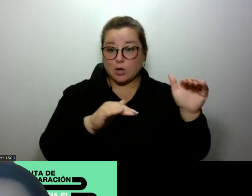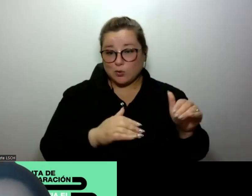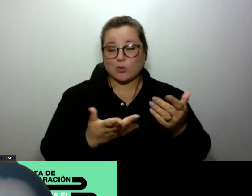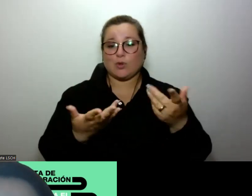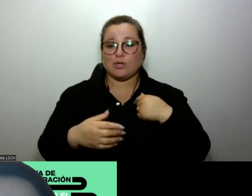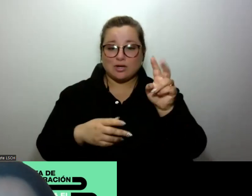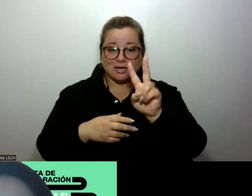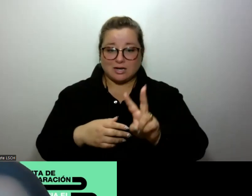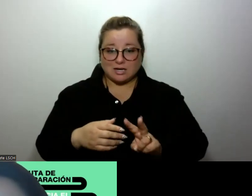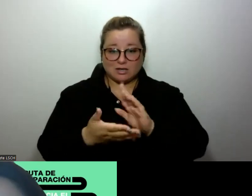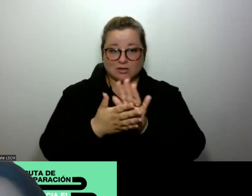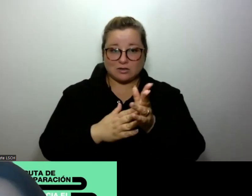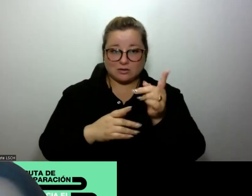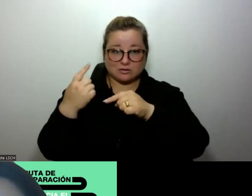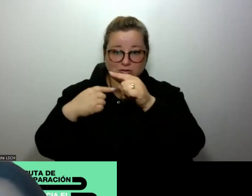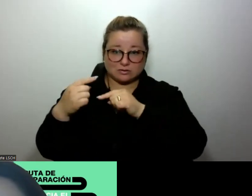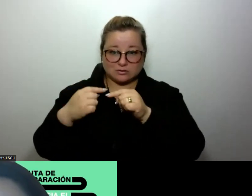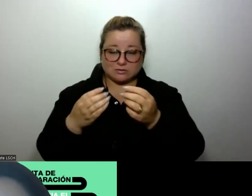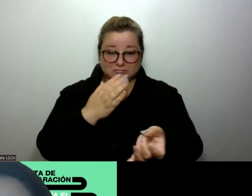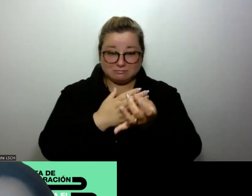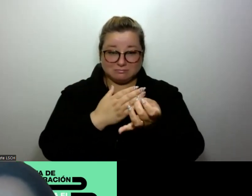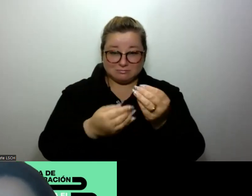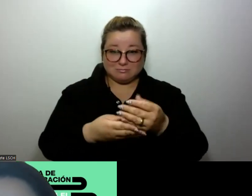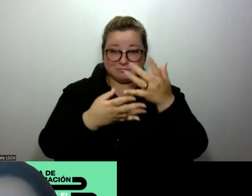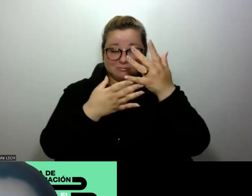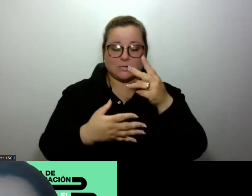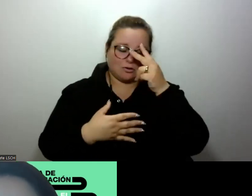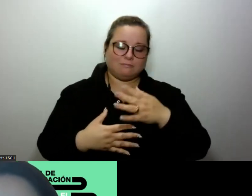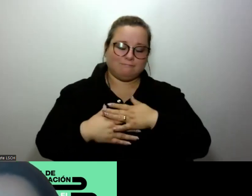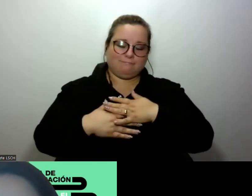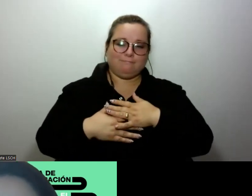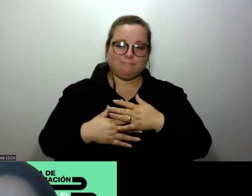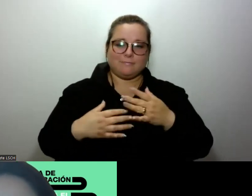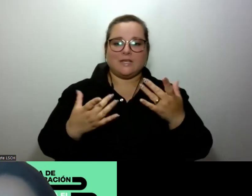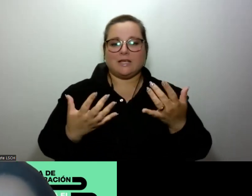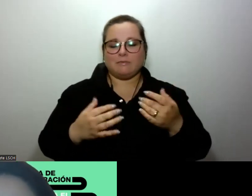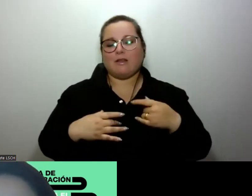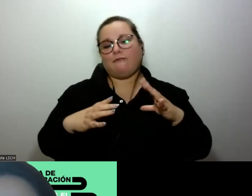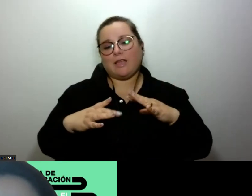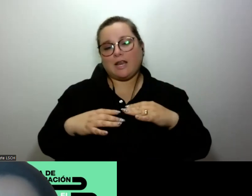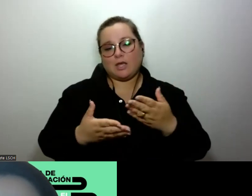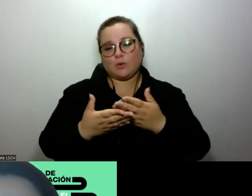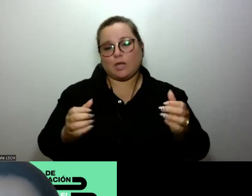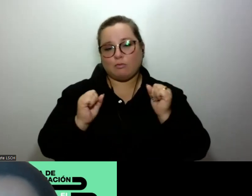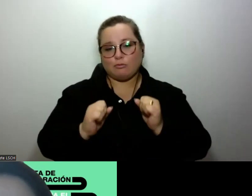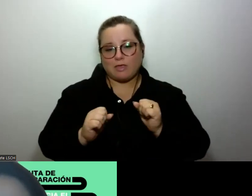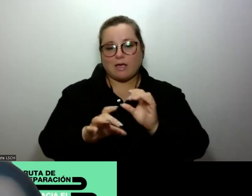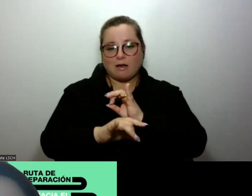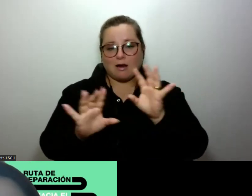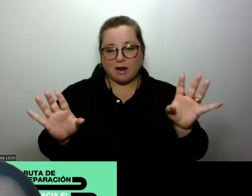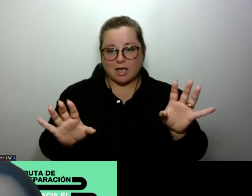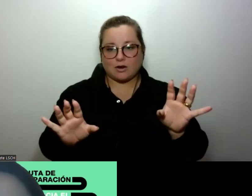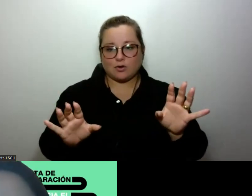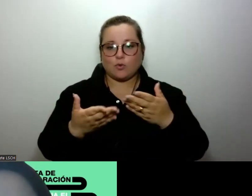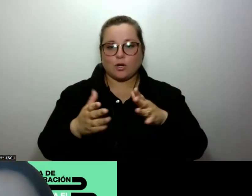leyendo también todo lo que estuvieron escribiendo hacia arriba un honor Espero que que me alegro que algunos lo hayan encontrado todo super claro